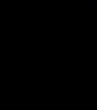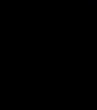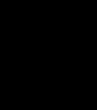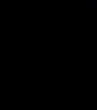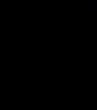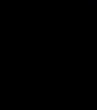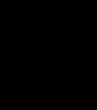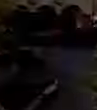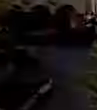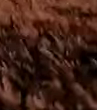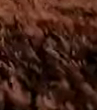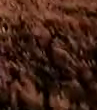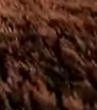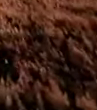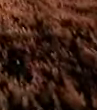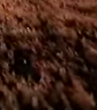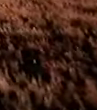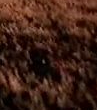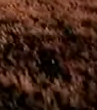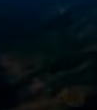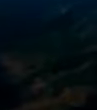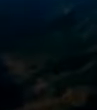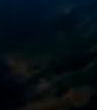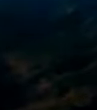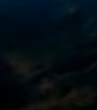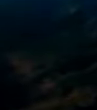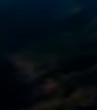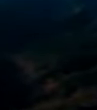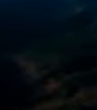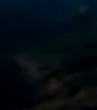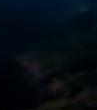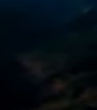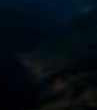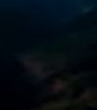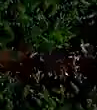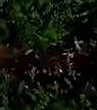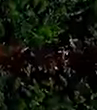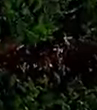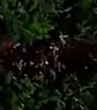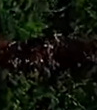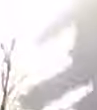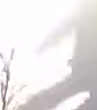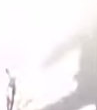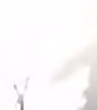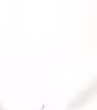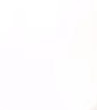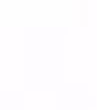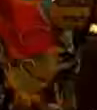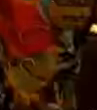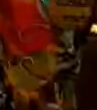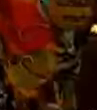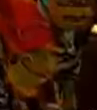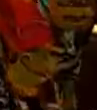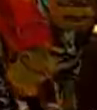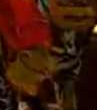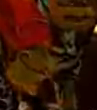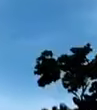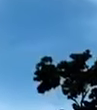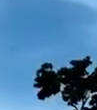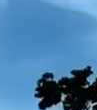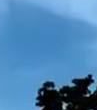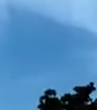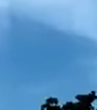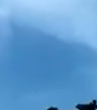Transmite el gobierno de El Salvador. Todos los canales y emisoras deben enlazarse a la cadena nacional de radio